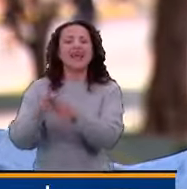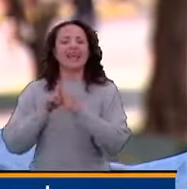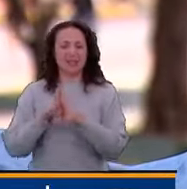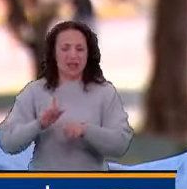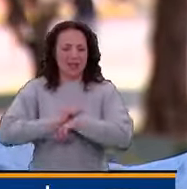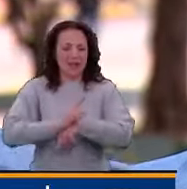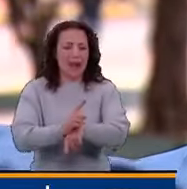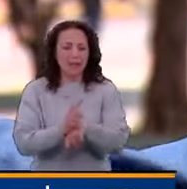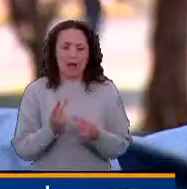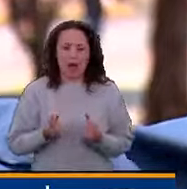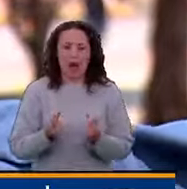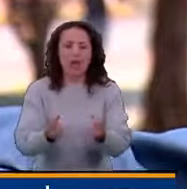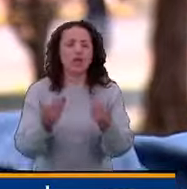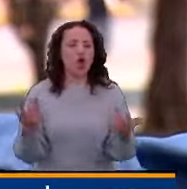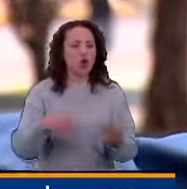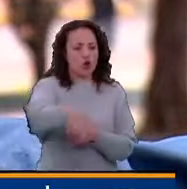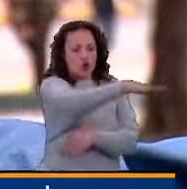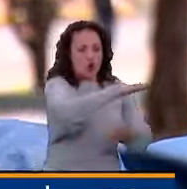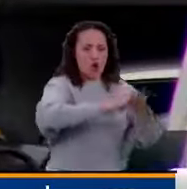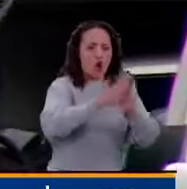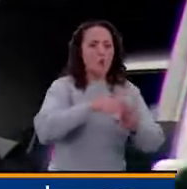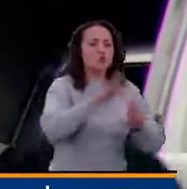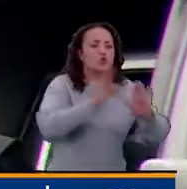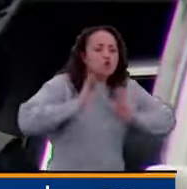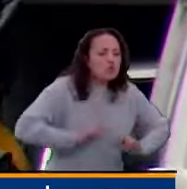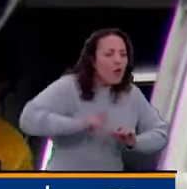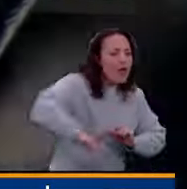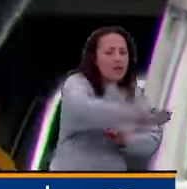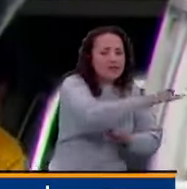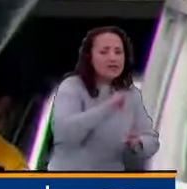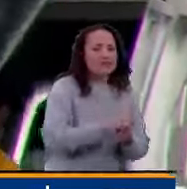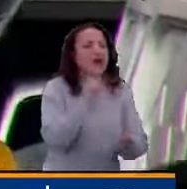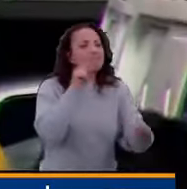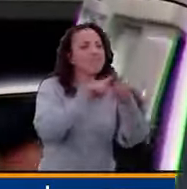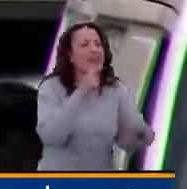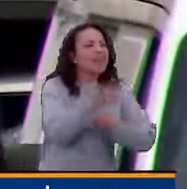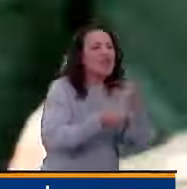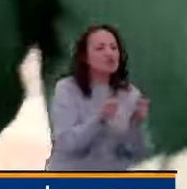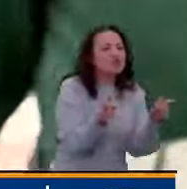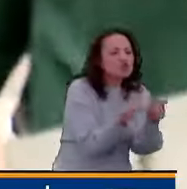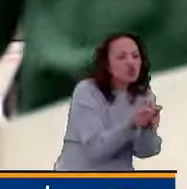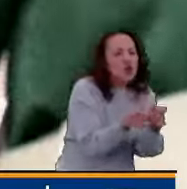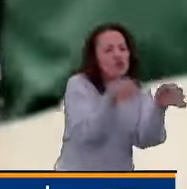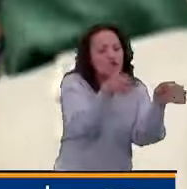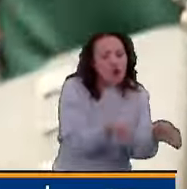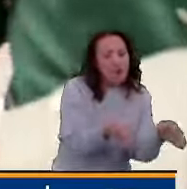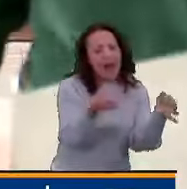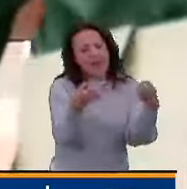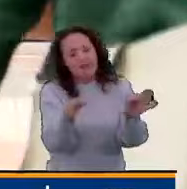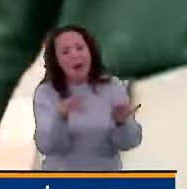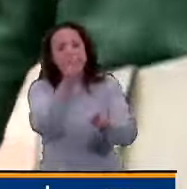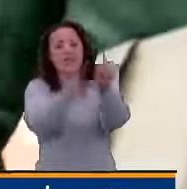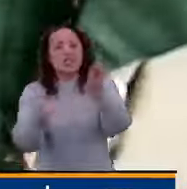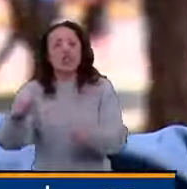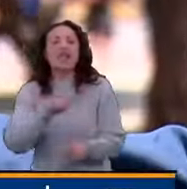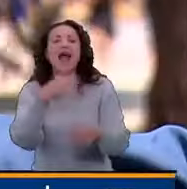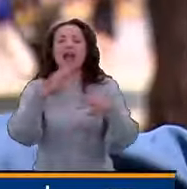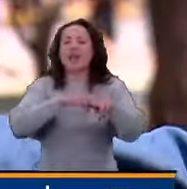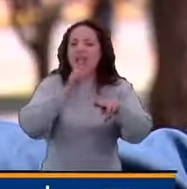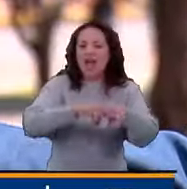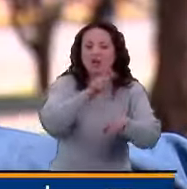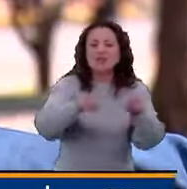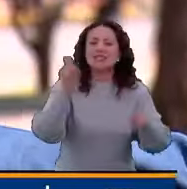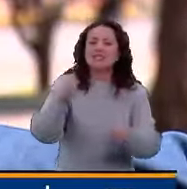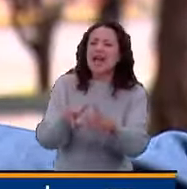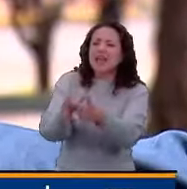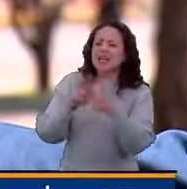ágiles con la comunidad, con la ciudadanía, para micronegocios formales e informales, para personas naturales que requieran créditos